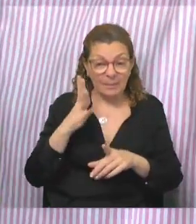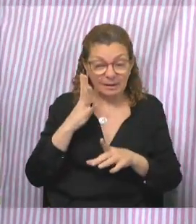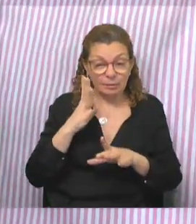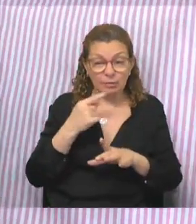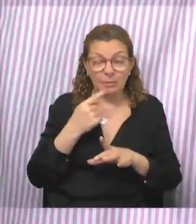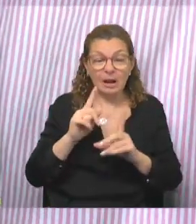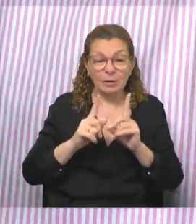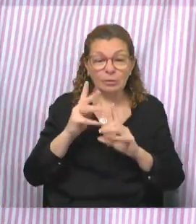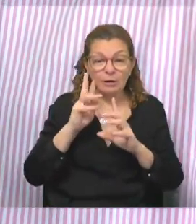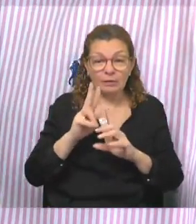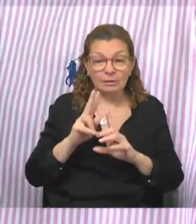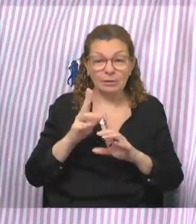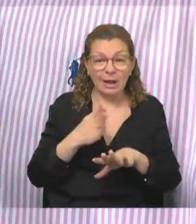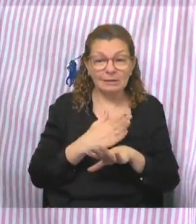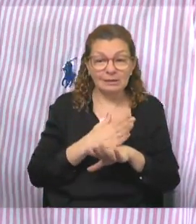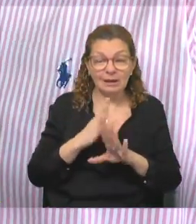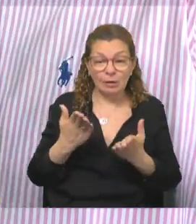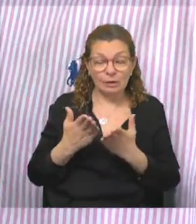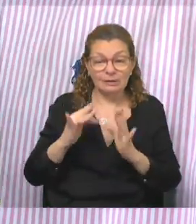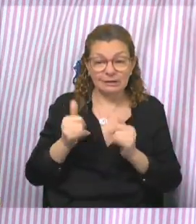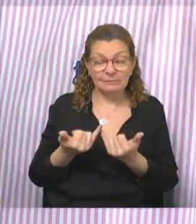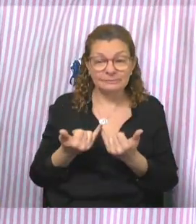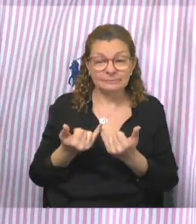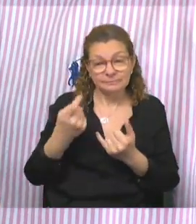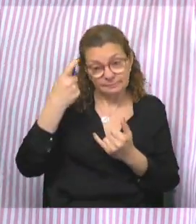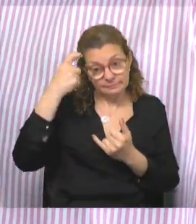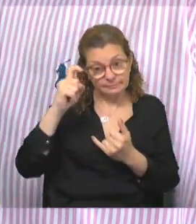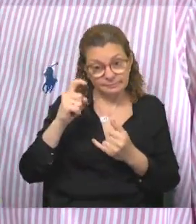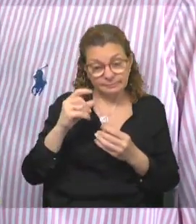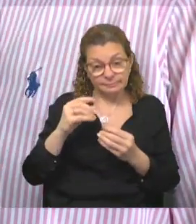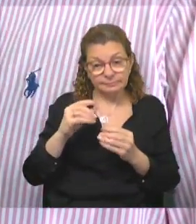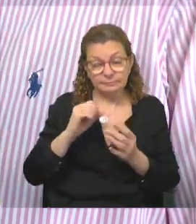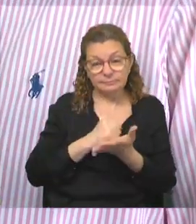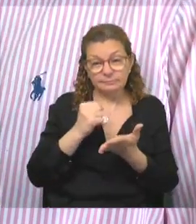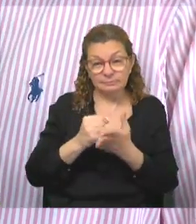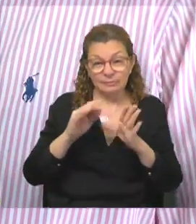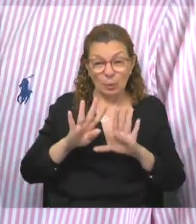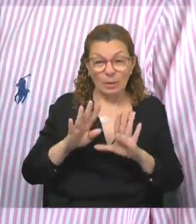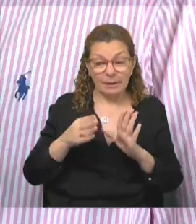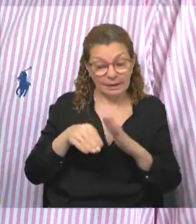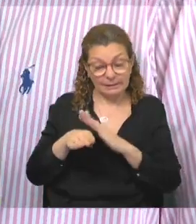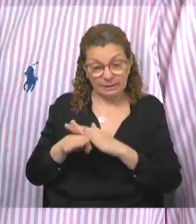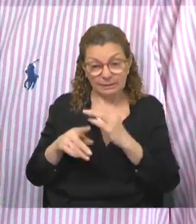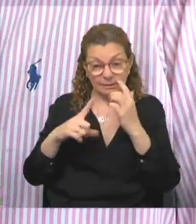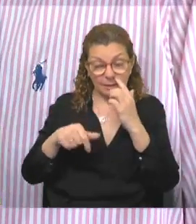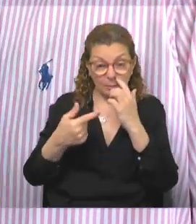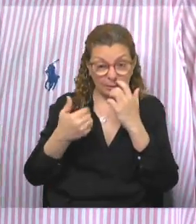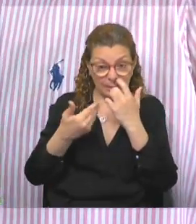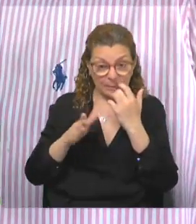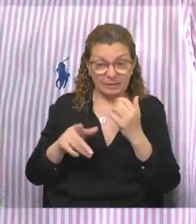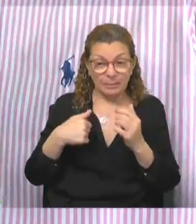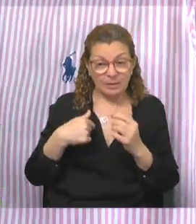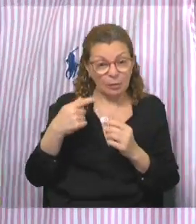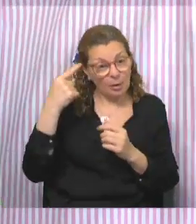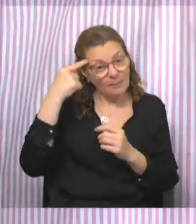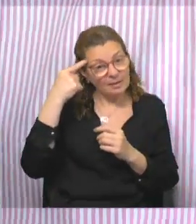viendo que algunos ya habían llegado medio tempranito ahora y y ahora La idea es acreditaciones hasta las 9 y luego luego empieza yo creo que es una instancia super